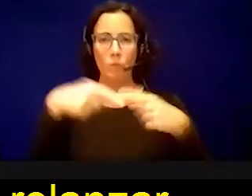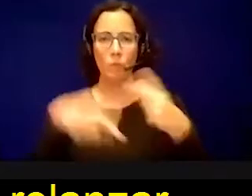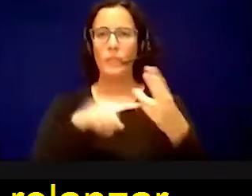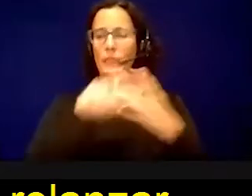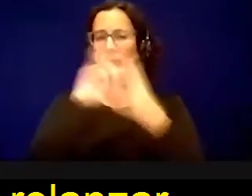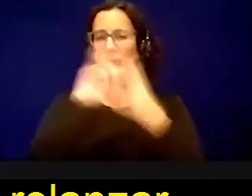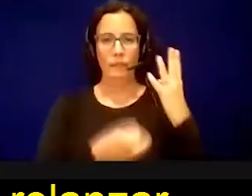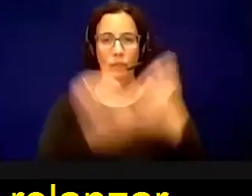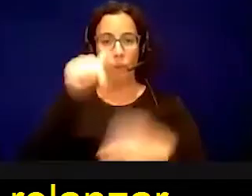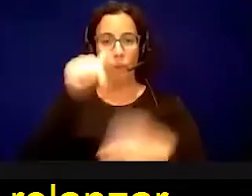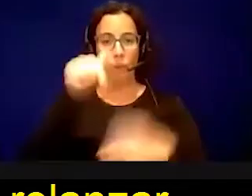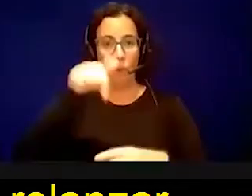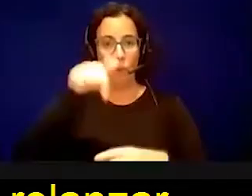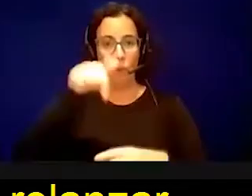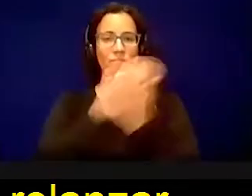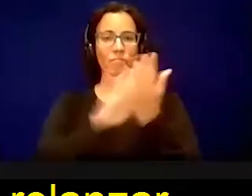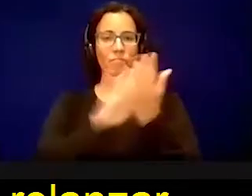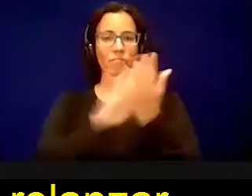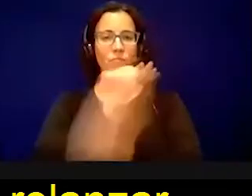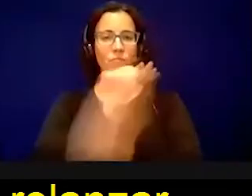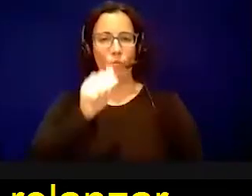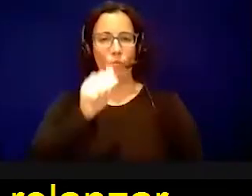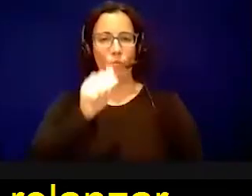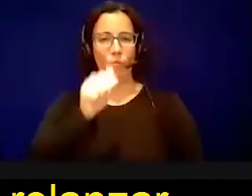sobre la oportunidad que tenemos de relanzar